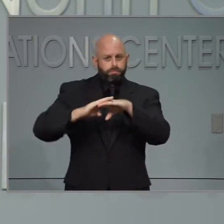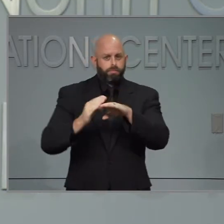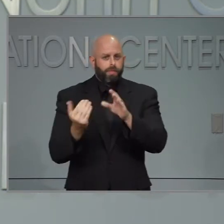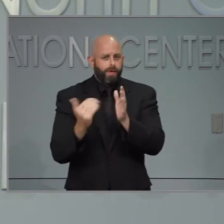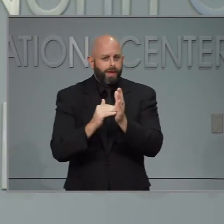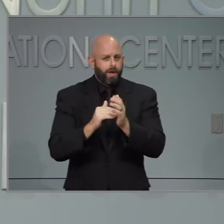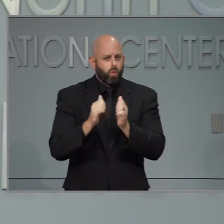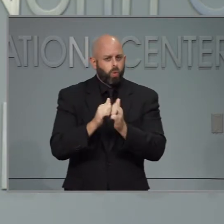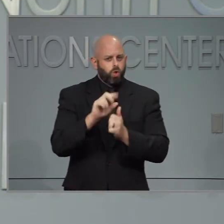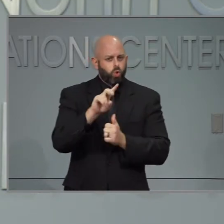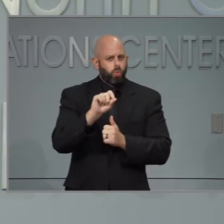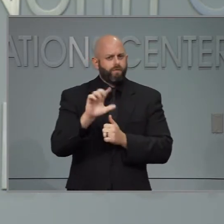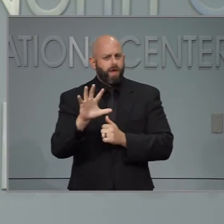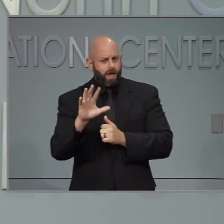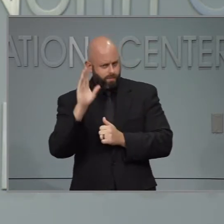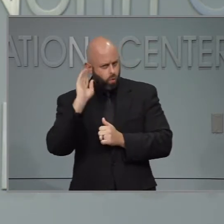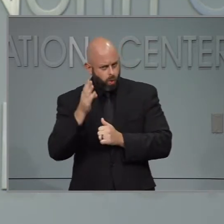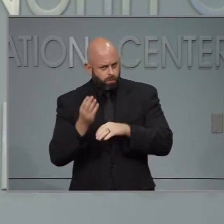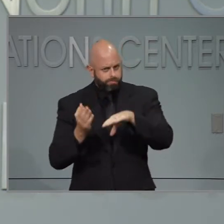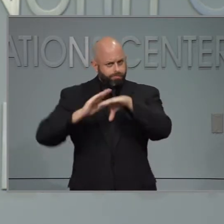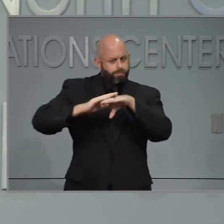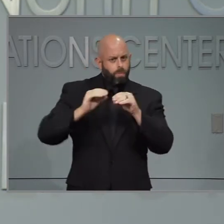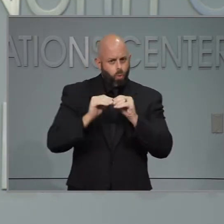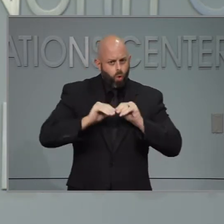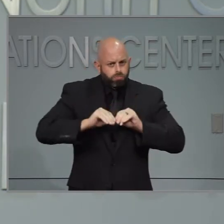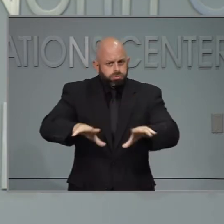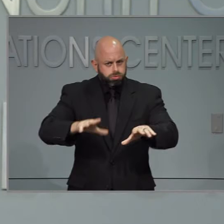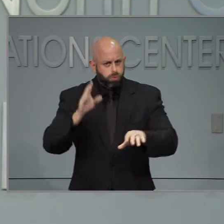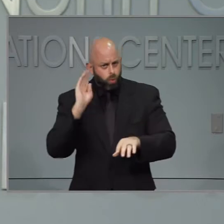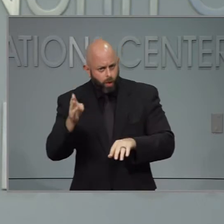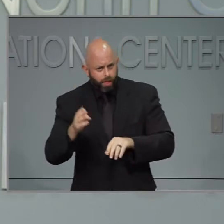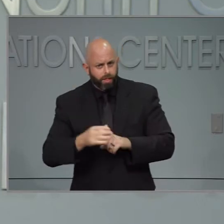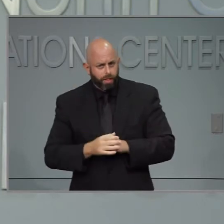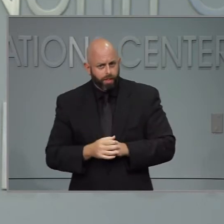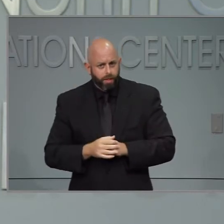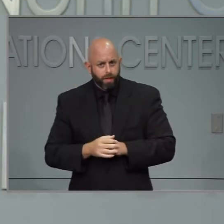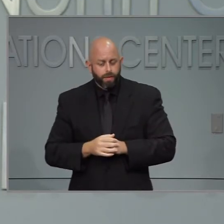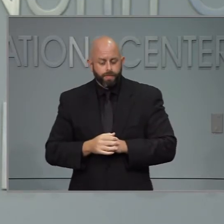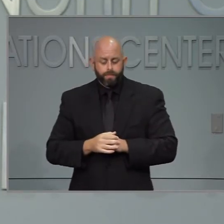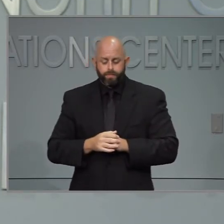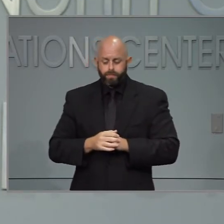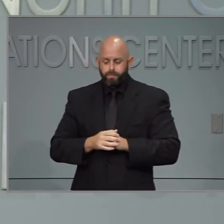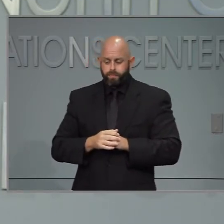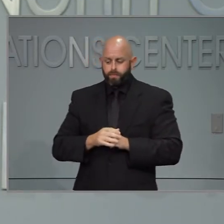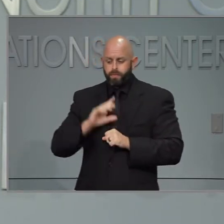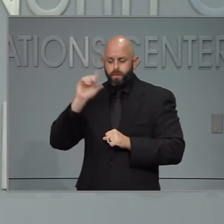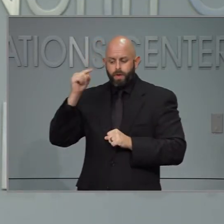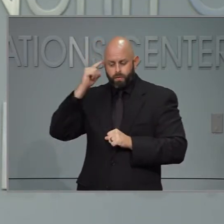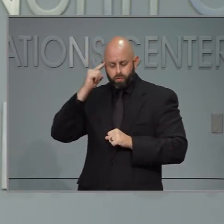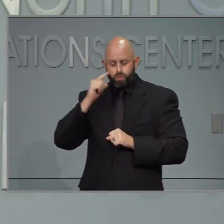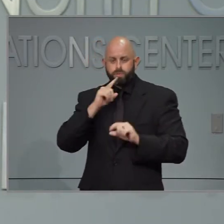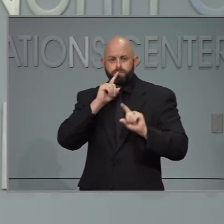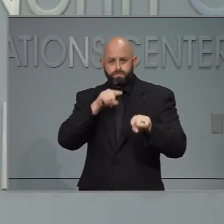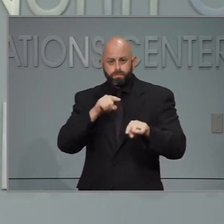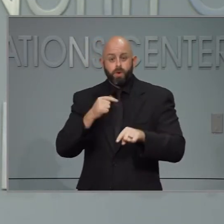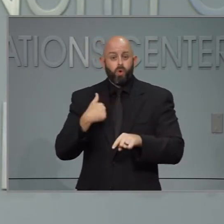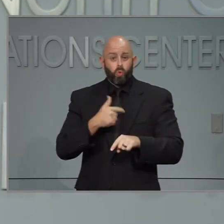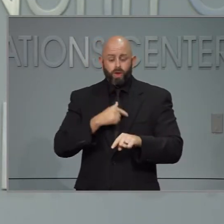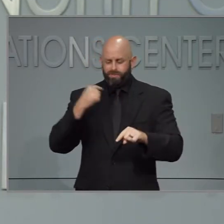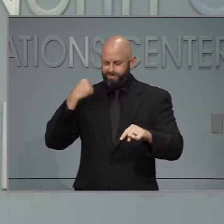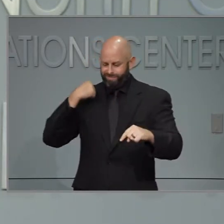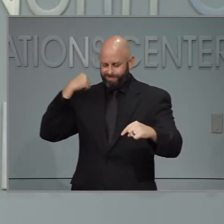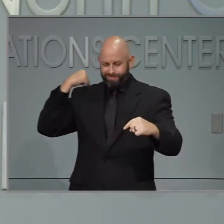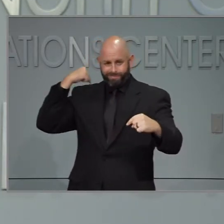anticipando alguna otra alza cuando ya empiecen a abrirse más las cosas? Respuesta: una de las razones por